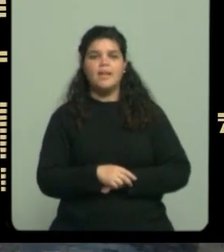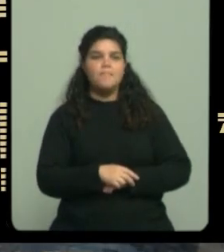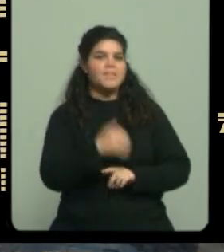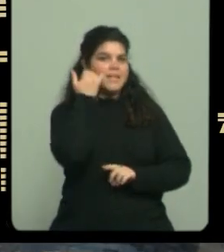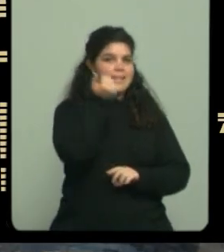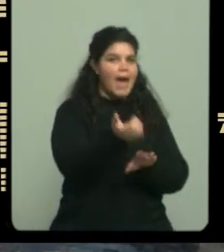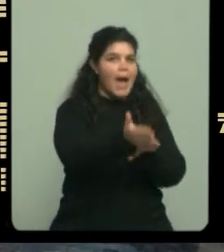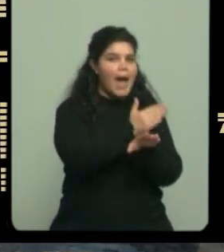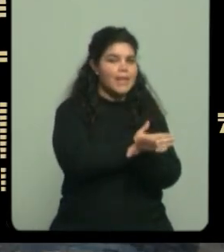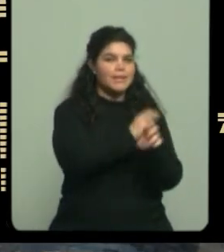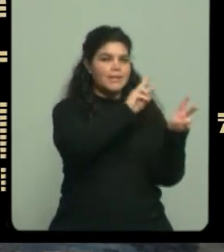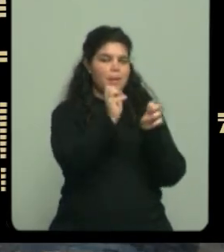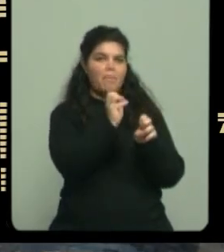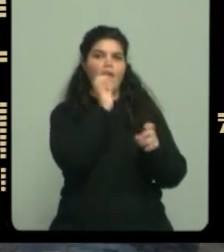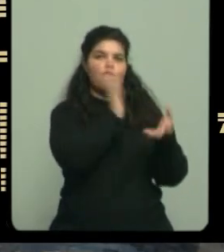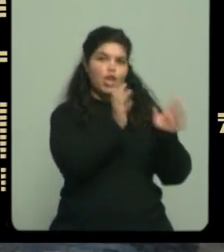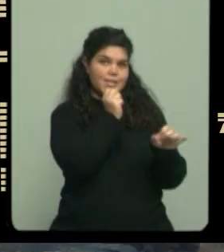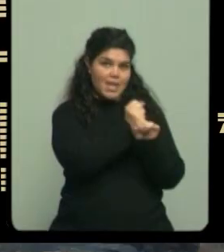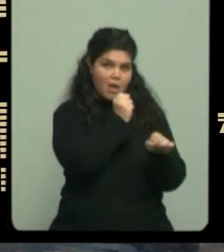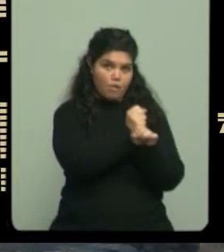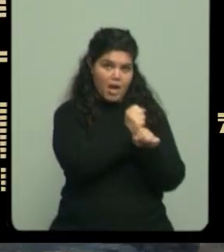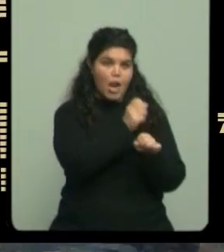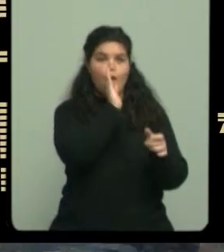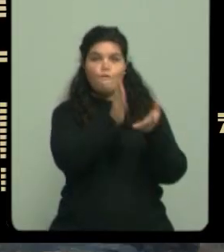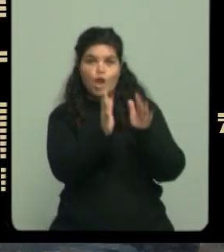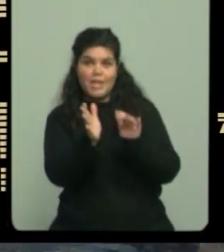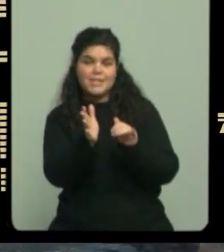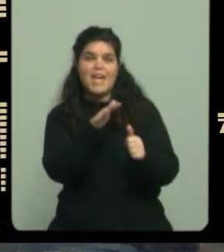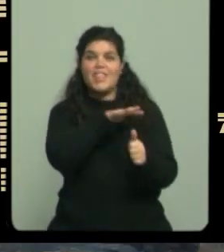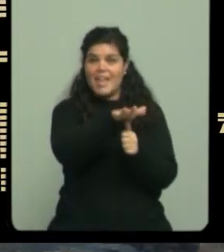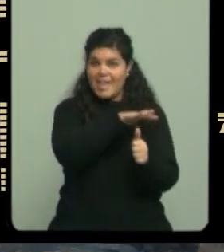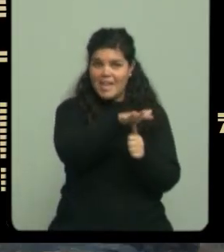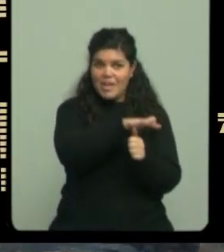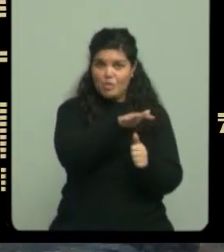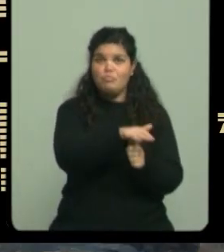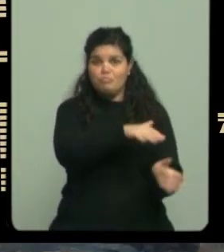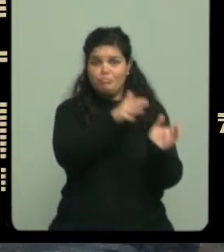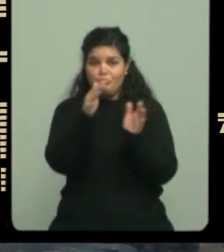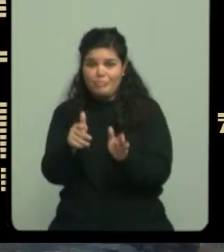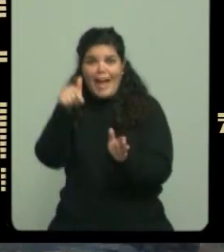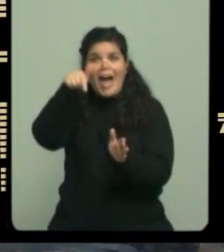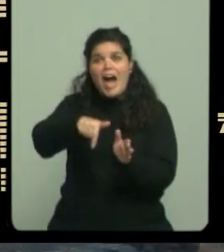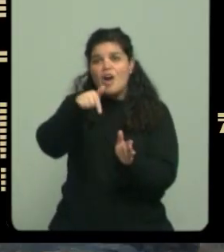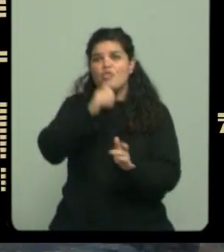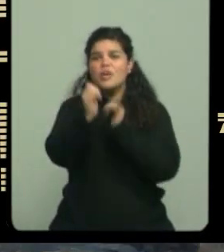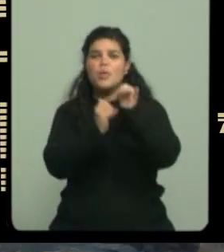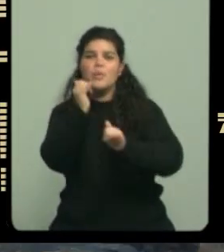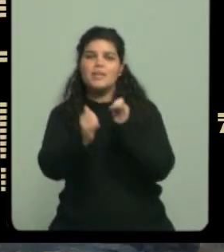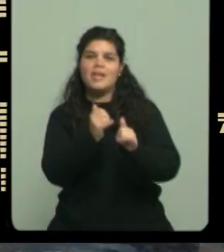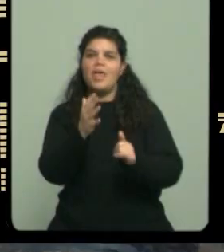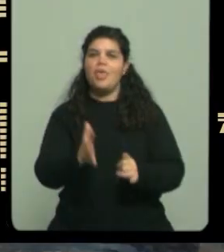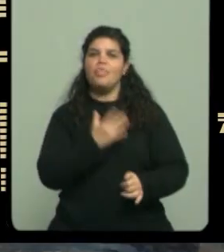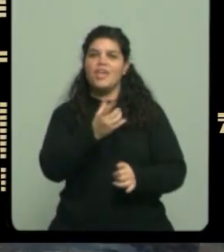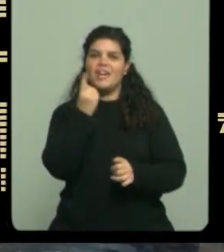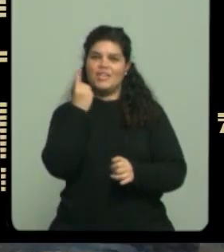Agostina, hablamos de violencia laboral, de violencia de género y habíamos anticipado que íbamos a hablar cómo trabajan desde la Dirección de Género y